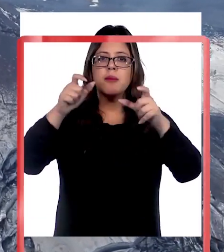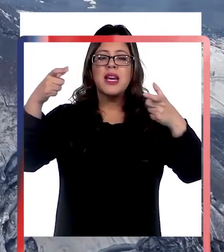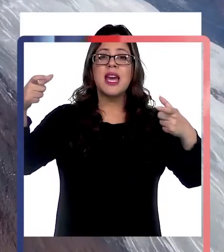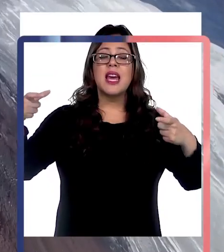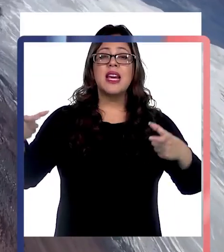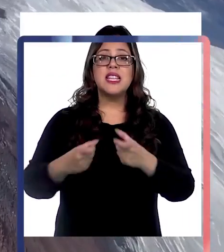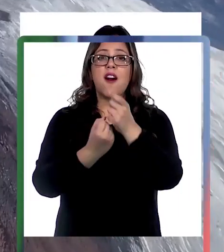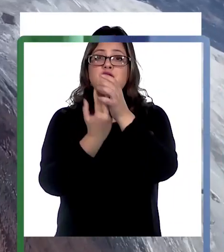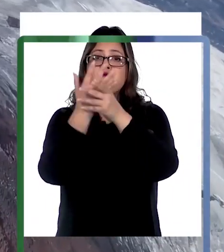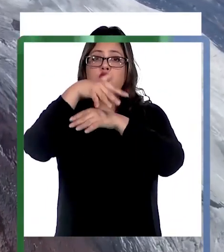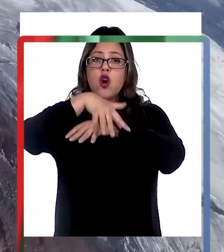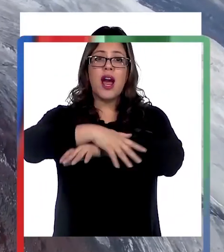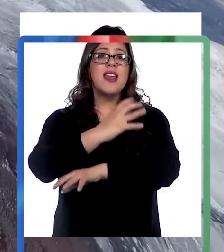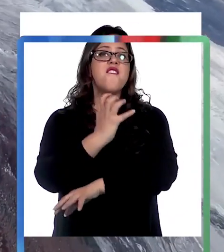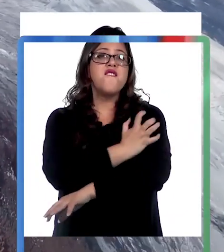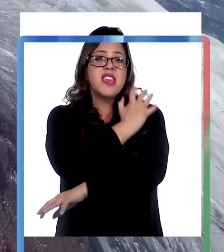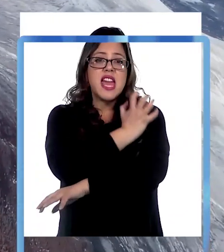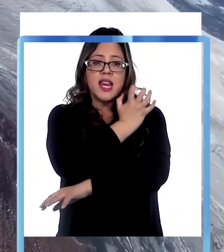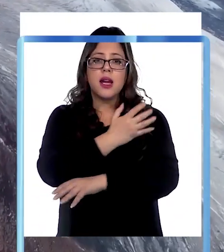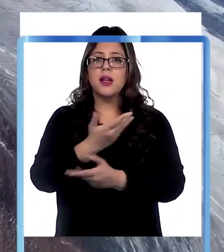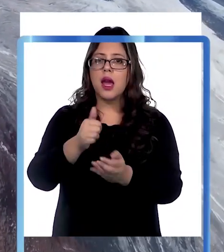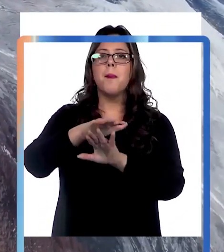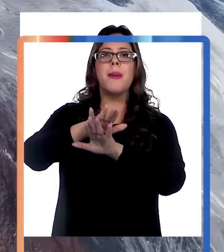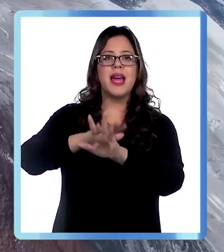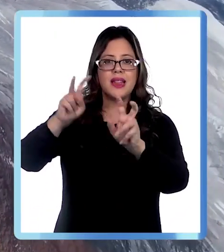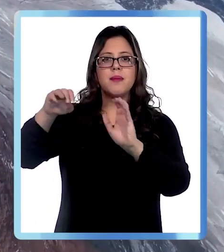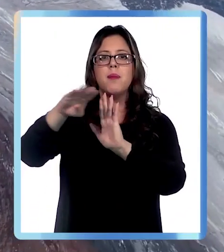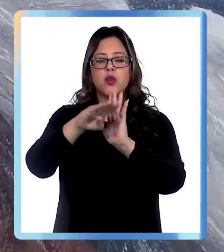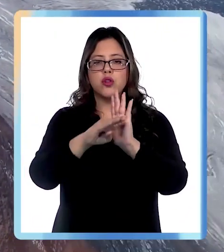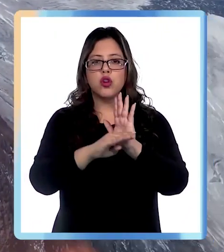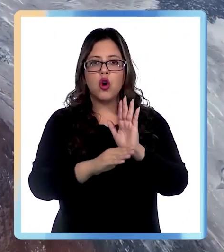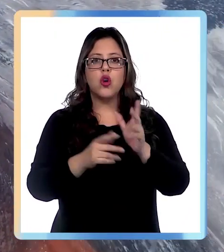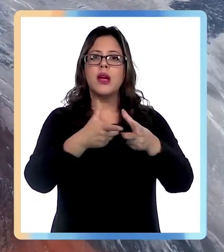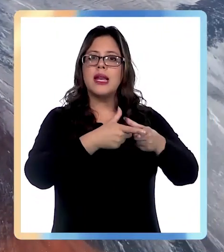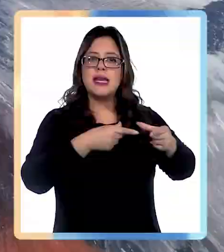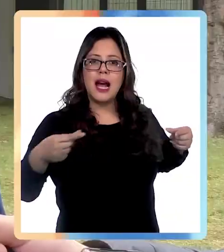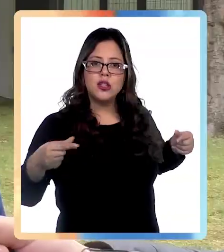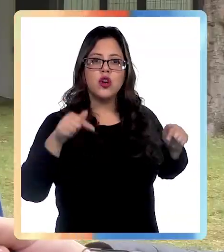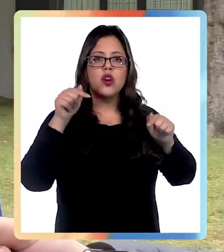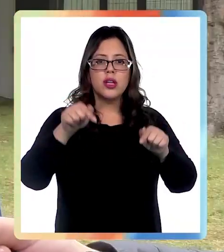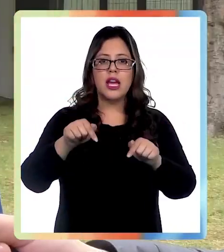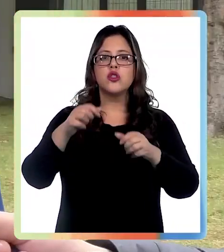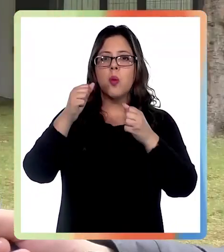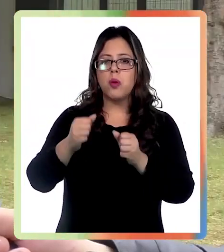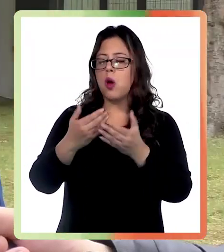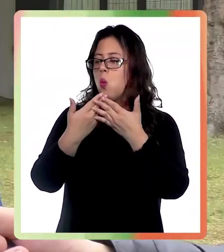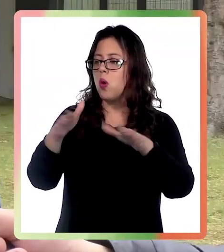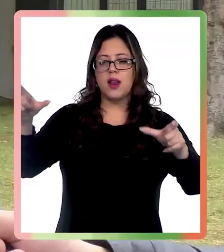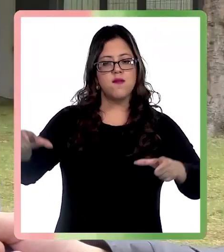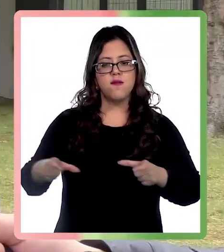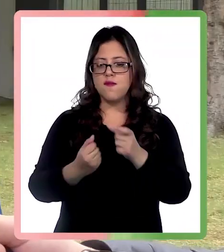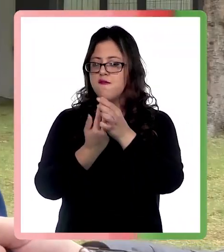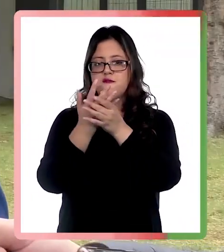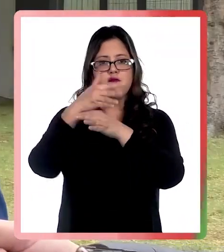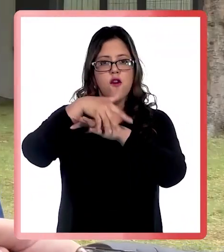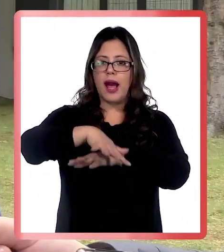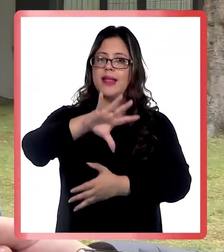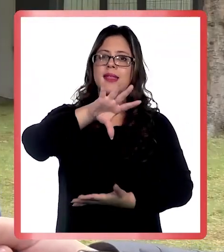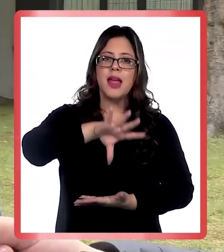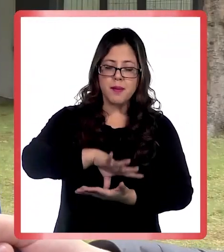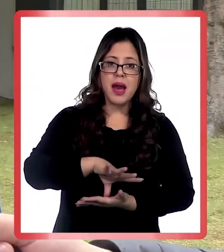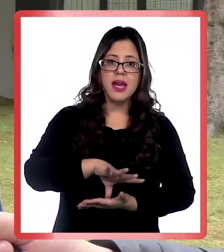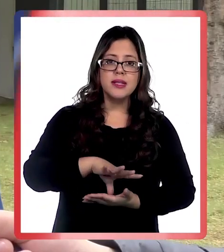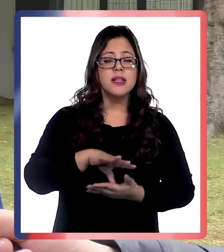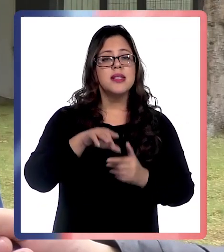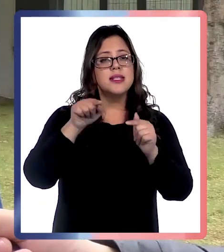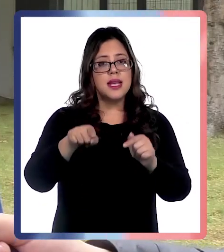alertamiento para el volcán villarrica para que no esté dentro de el protocolo nacional que es aplicable a cualquier volcán